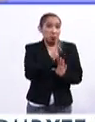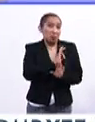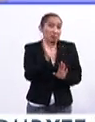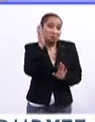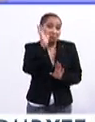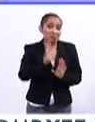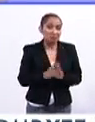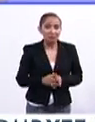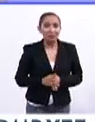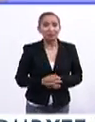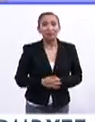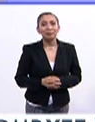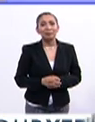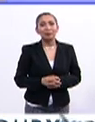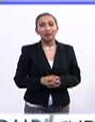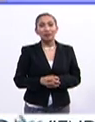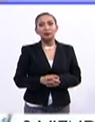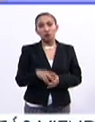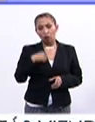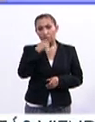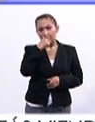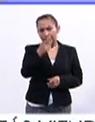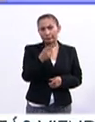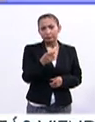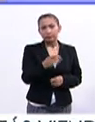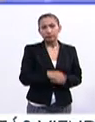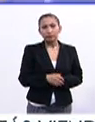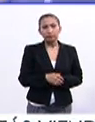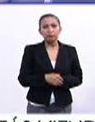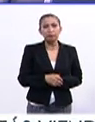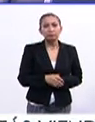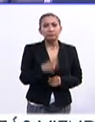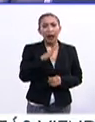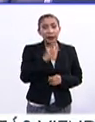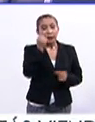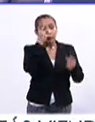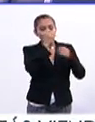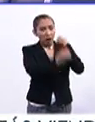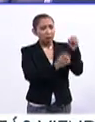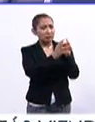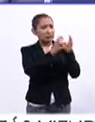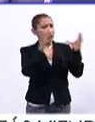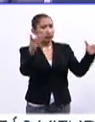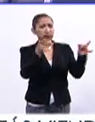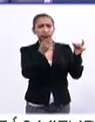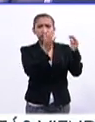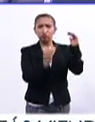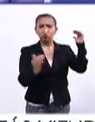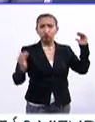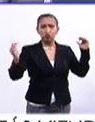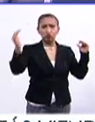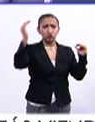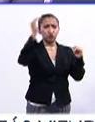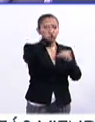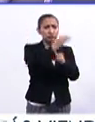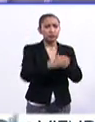nombre no yo digo lo digo porque hay espectáculos de una enorme calidad